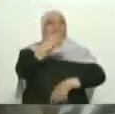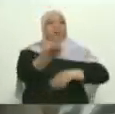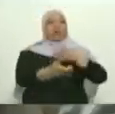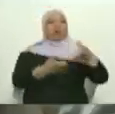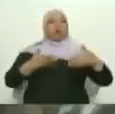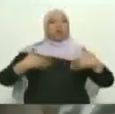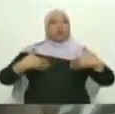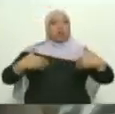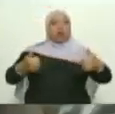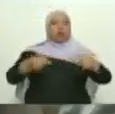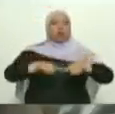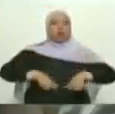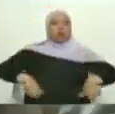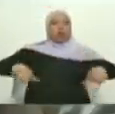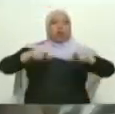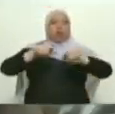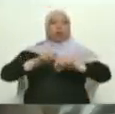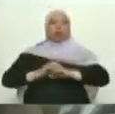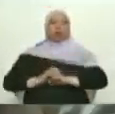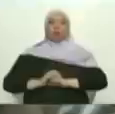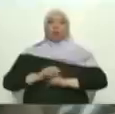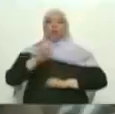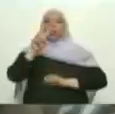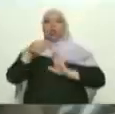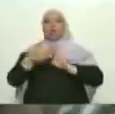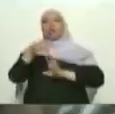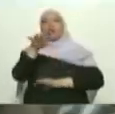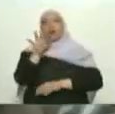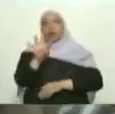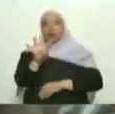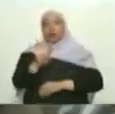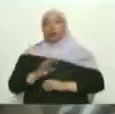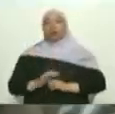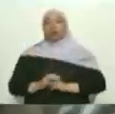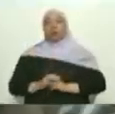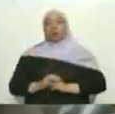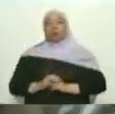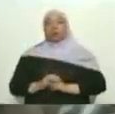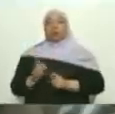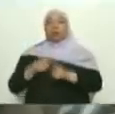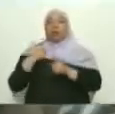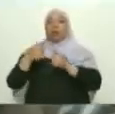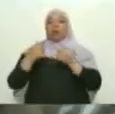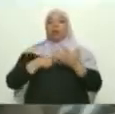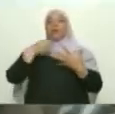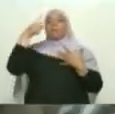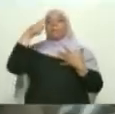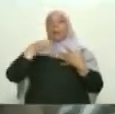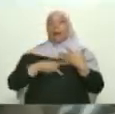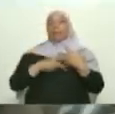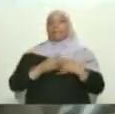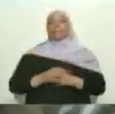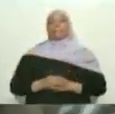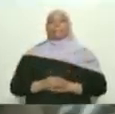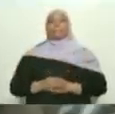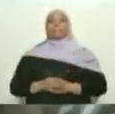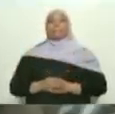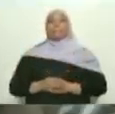salud. En el 2014 vino entonces el plan